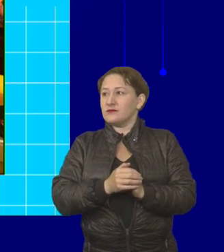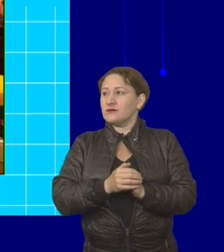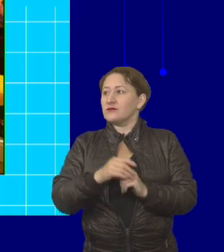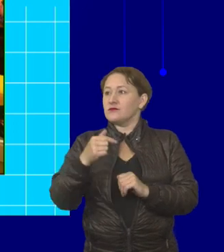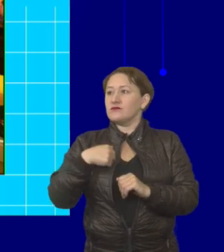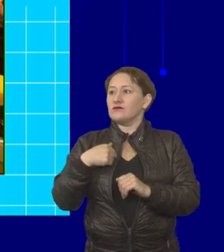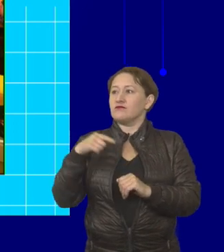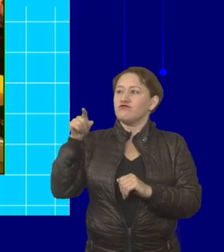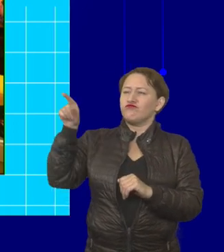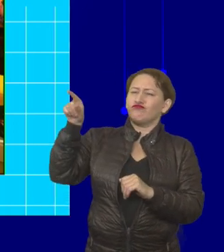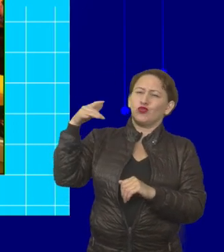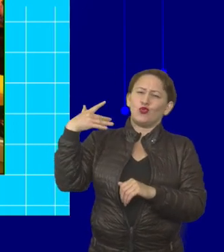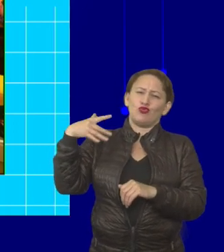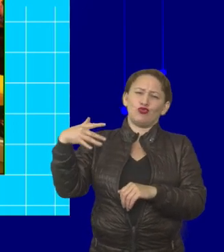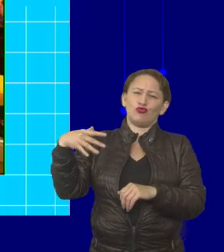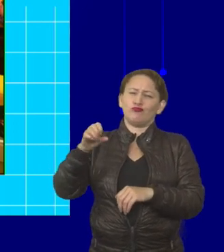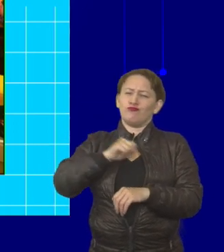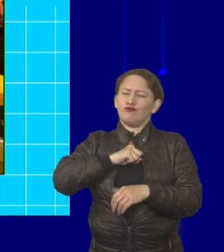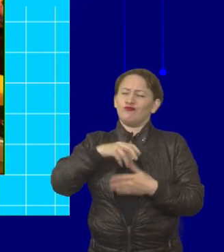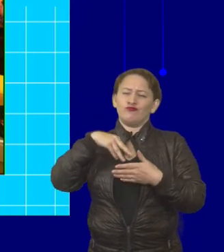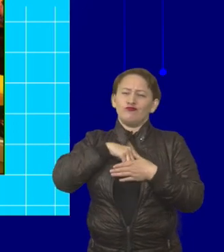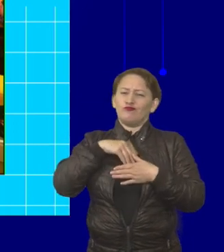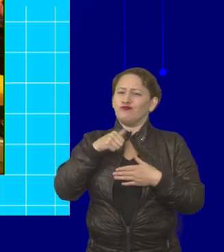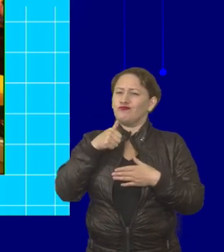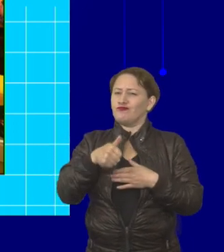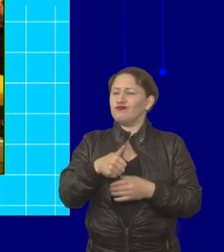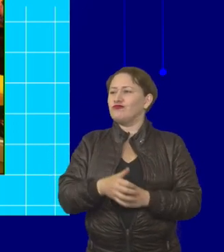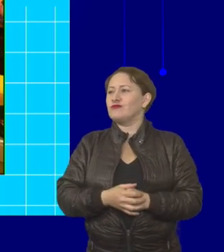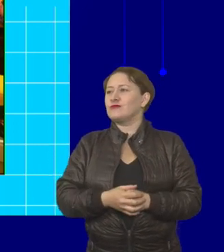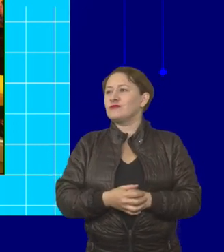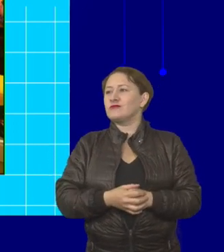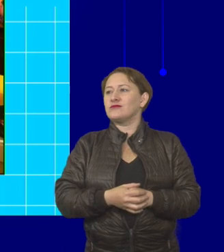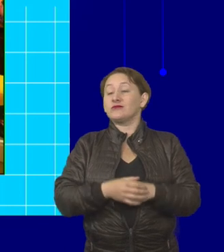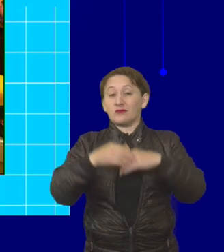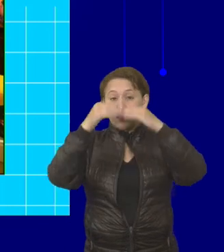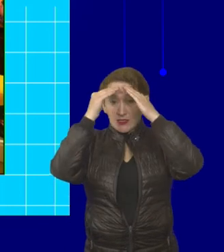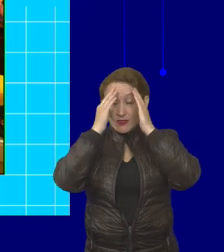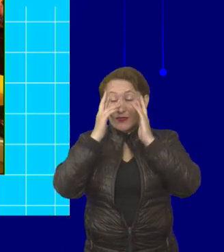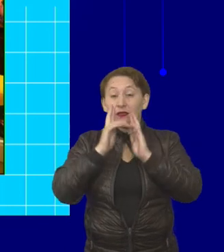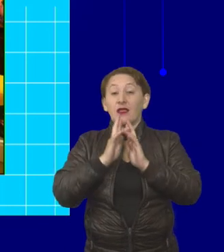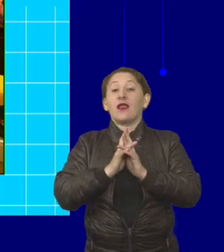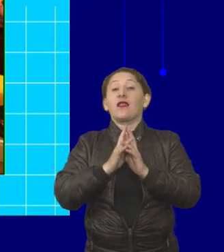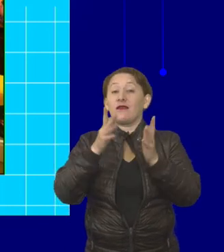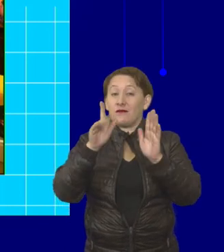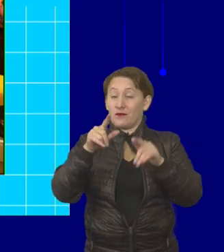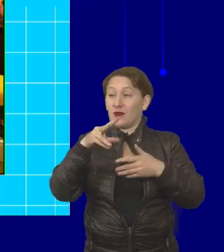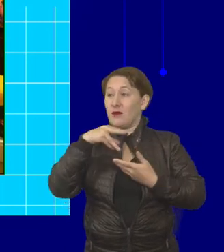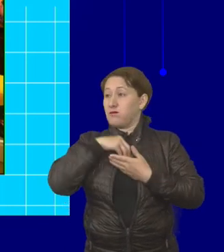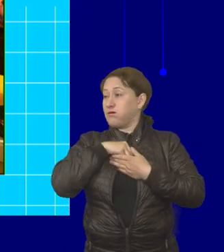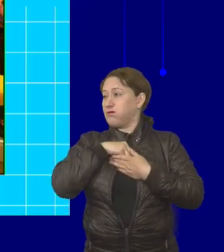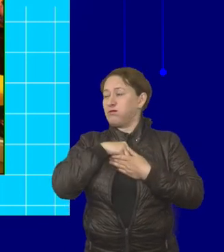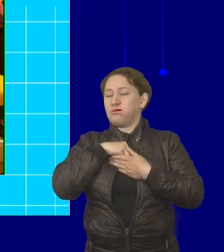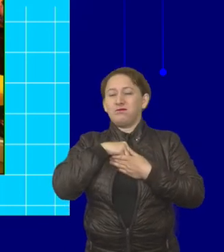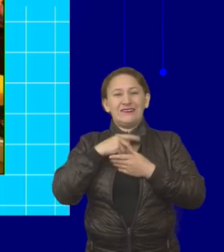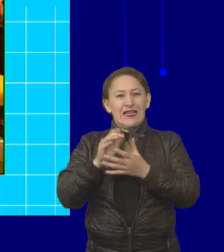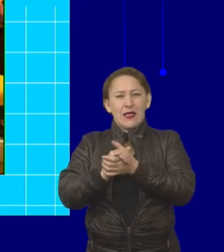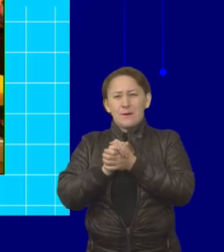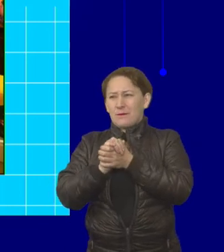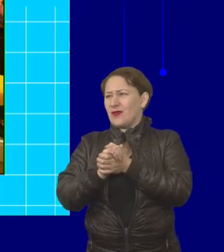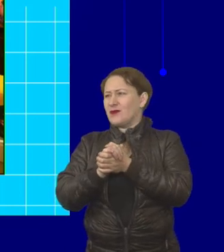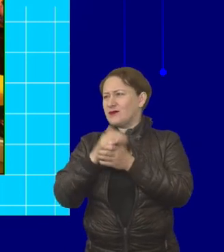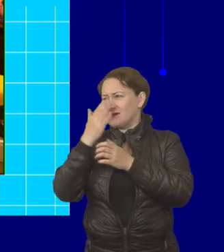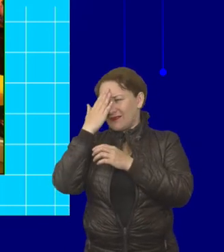es que yo tengo a ese man muy adentro de mí y a la Virgen muy dentro de mí. Los amigos